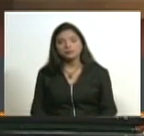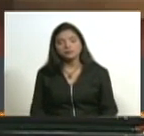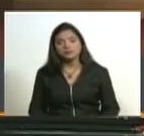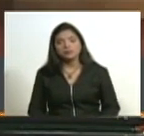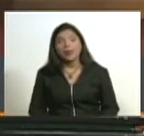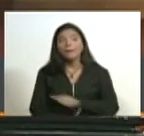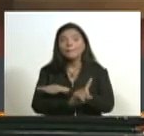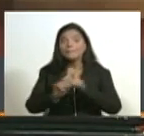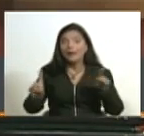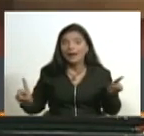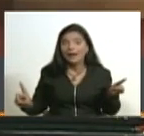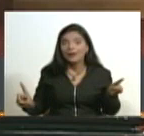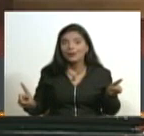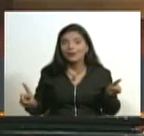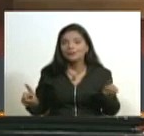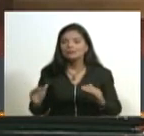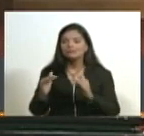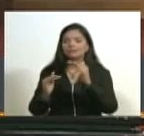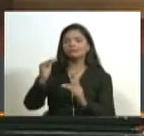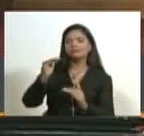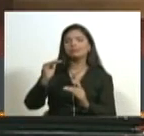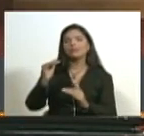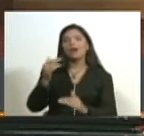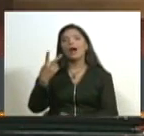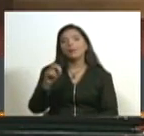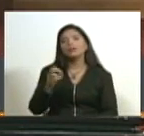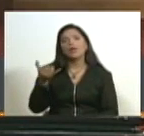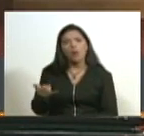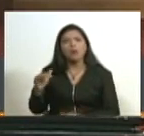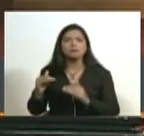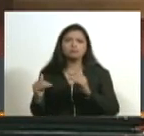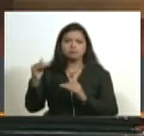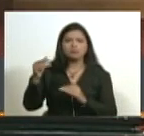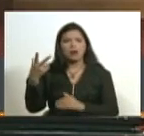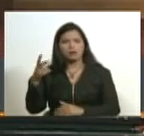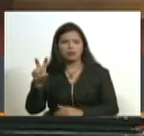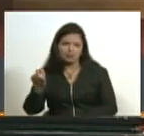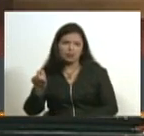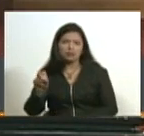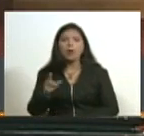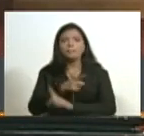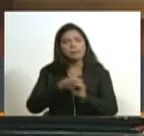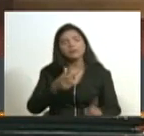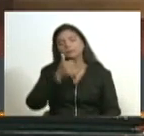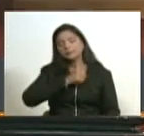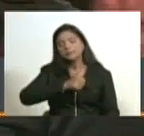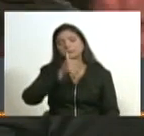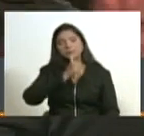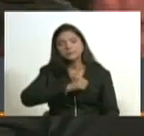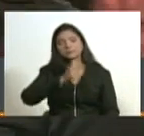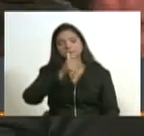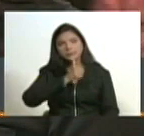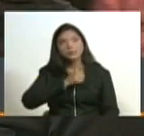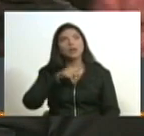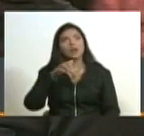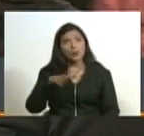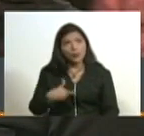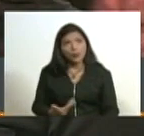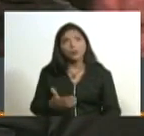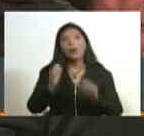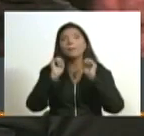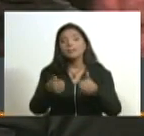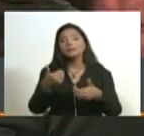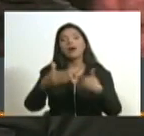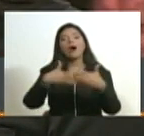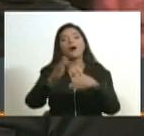Pero nos ha tocado el petróleo a 20 y ahorita está a 30. Y hemos resistido. Y estamos en capacidad de empezar a